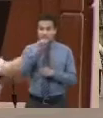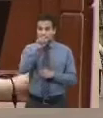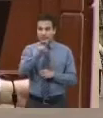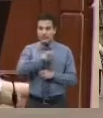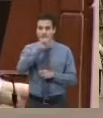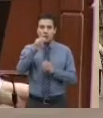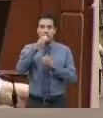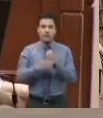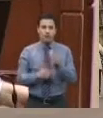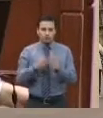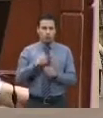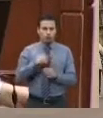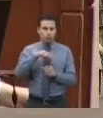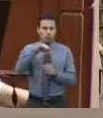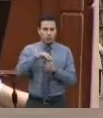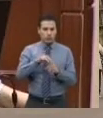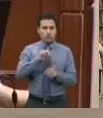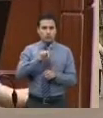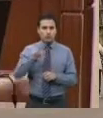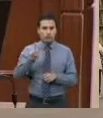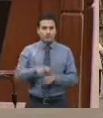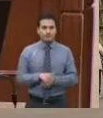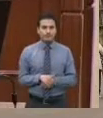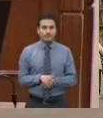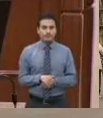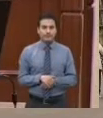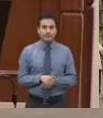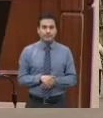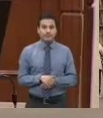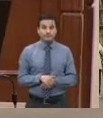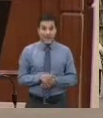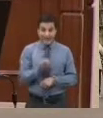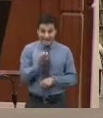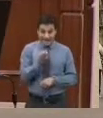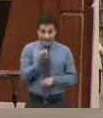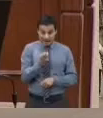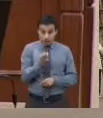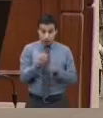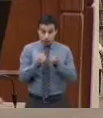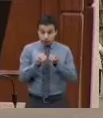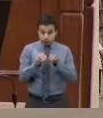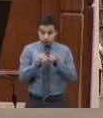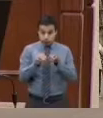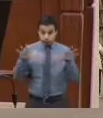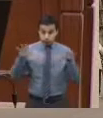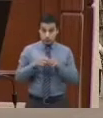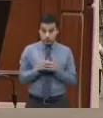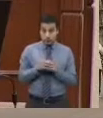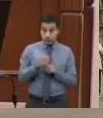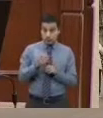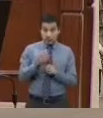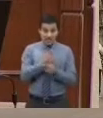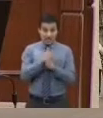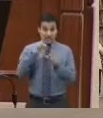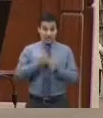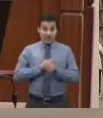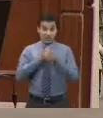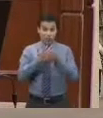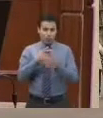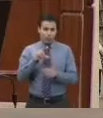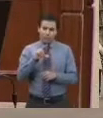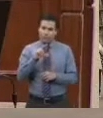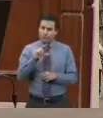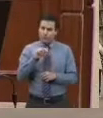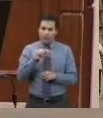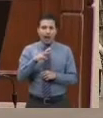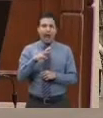votarían por el Partido Verde. No se considera que estos mensajes se emitieron dentro del marco de la libertad de expresión, pues existen